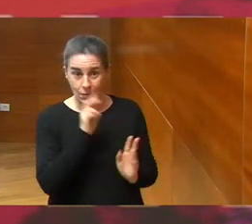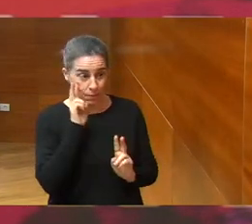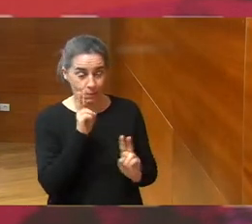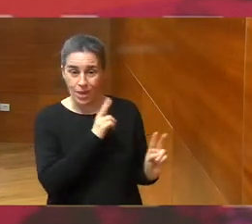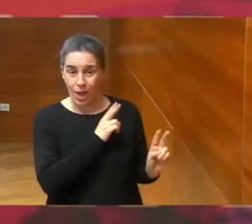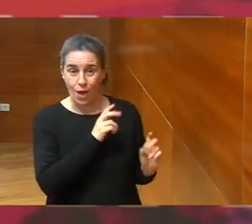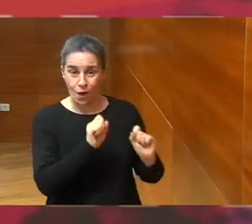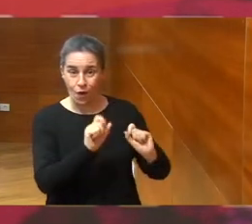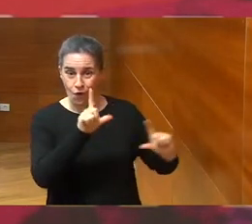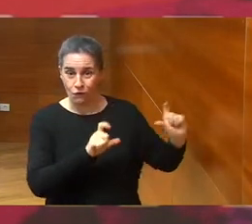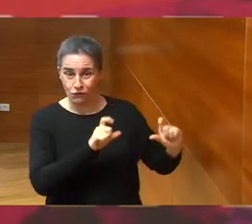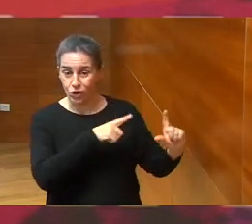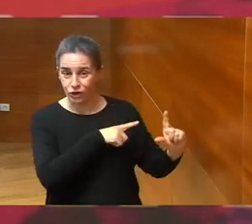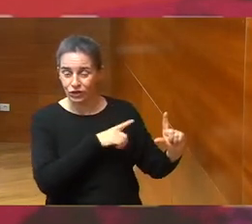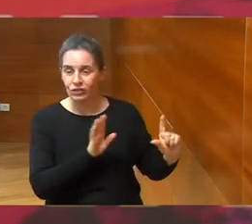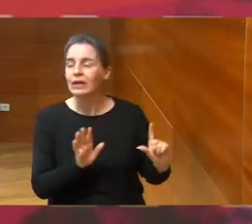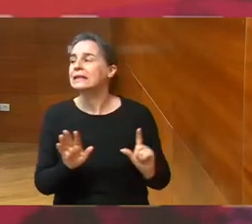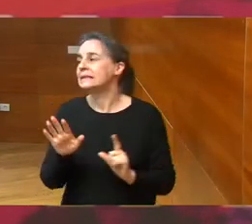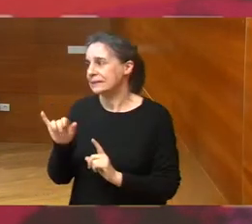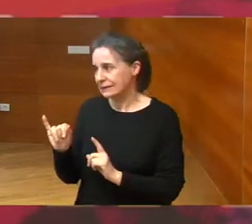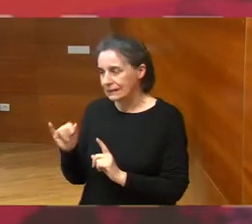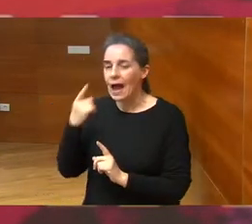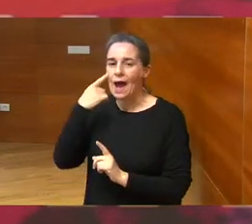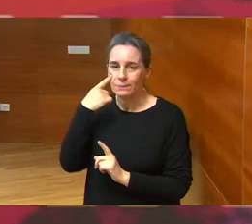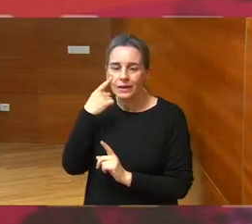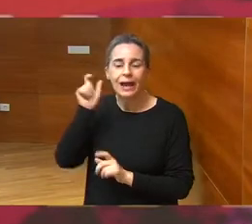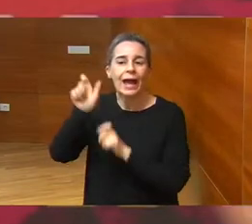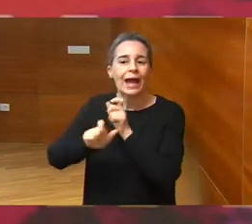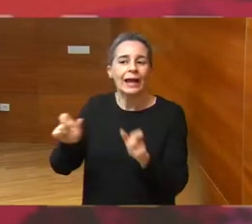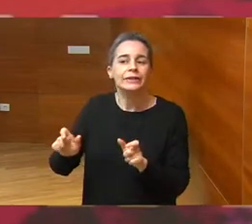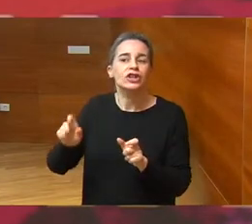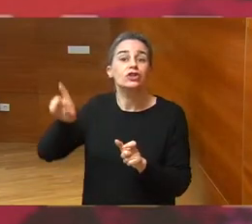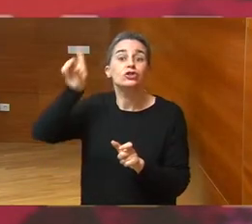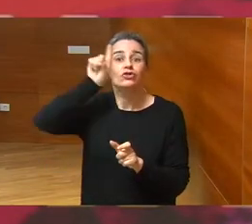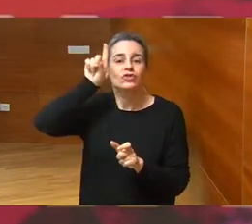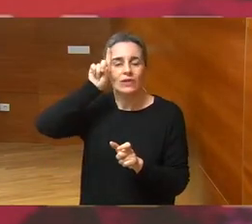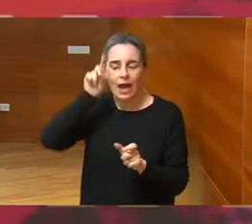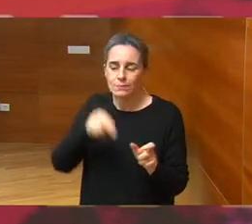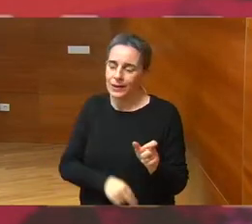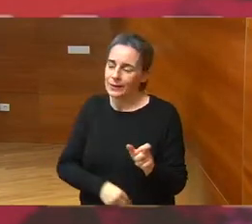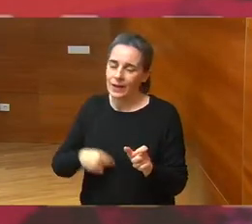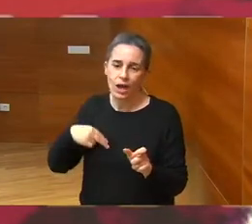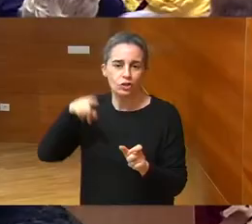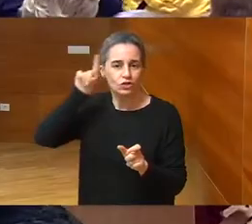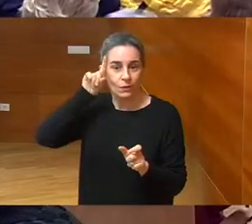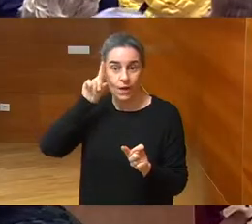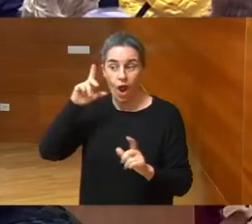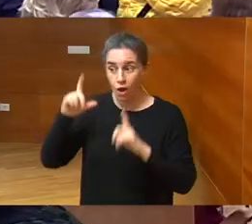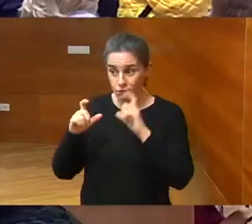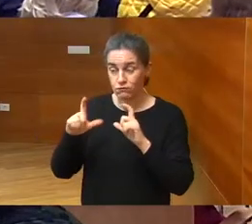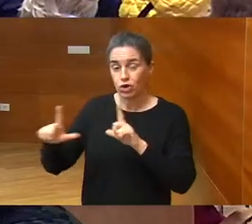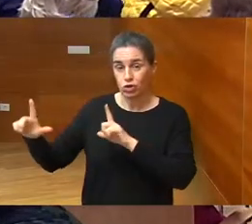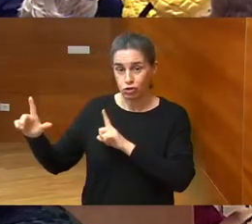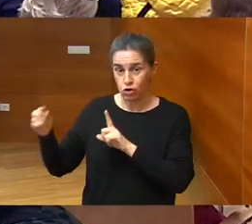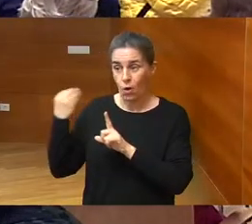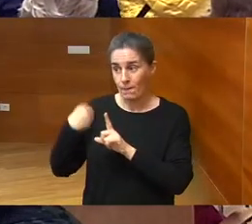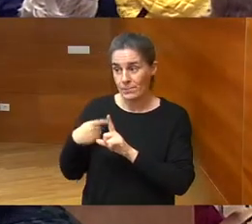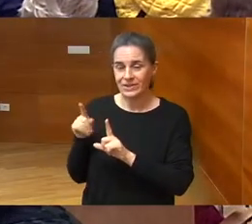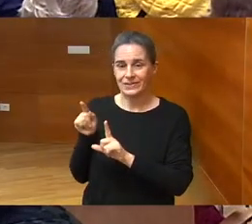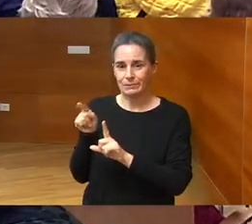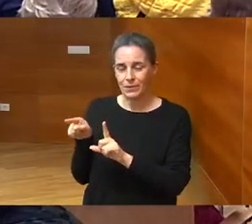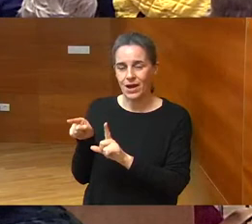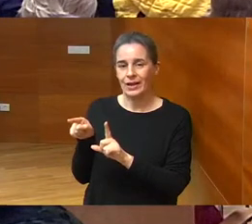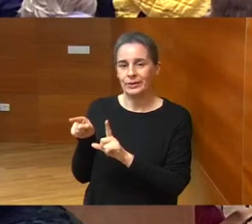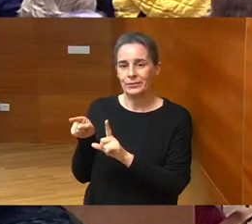a ver no asiente no sabe en siral tiene esta fotografía por ejemplo